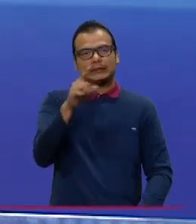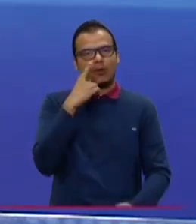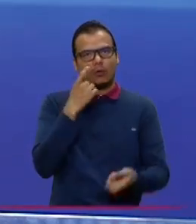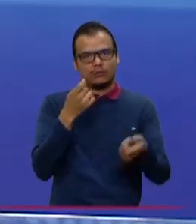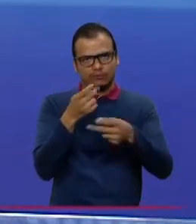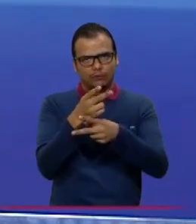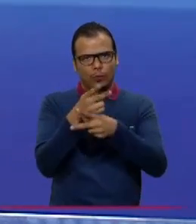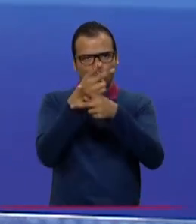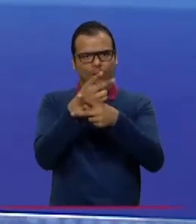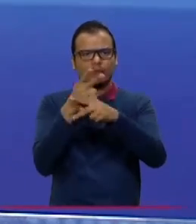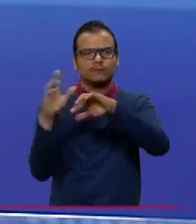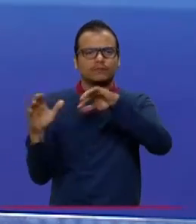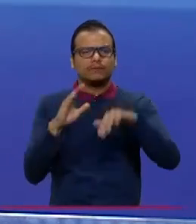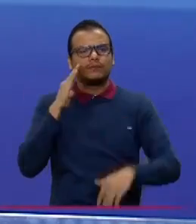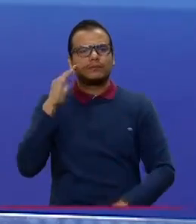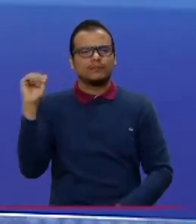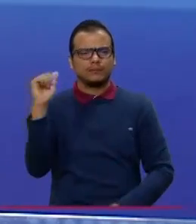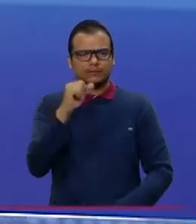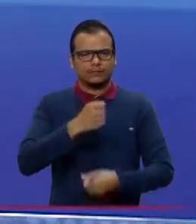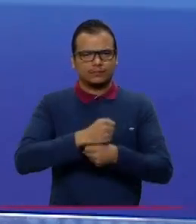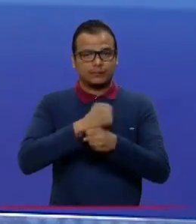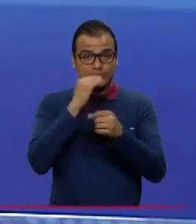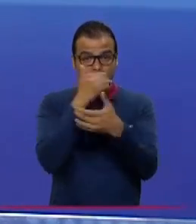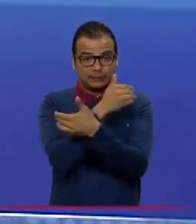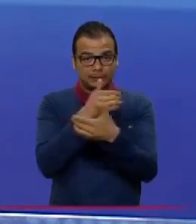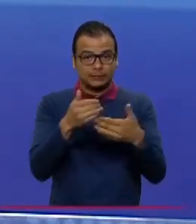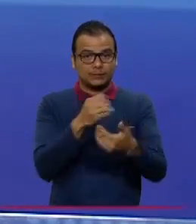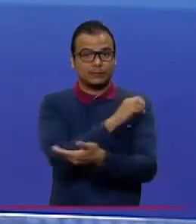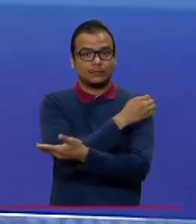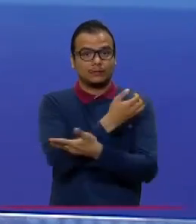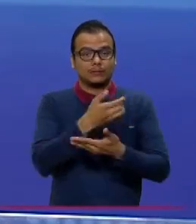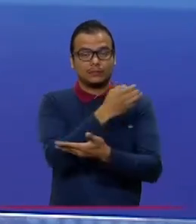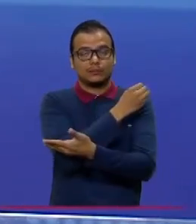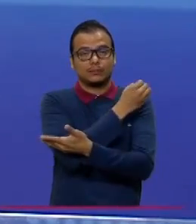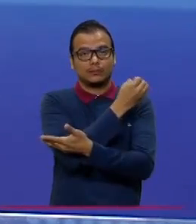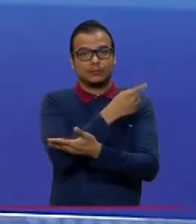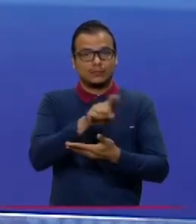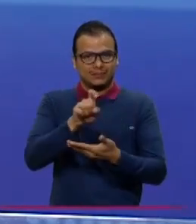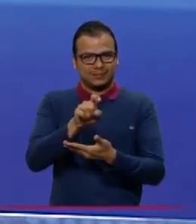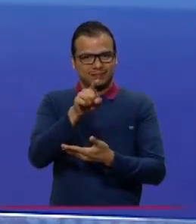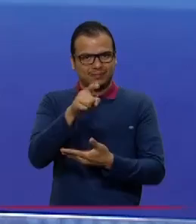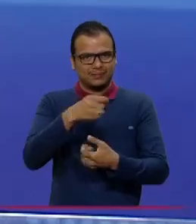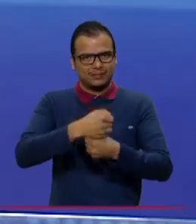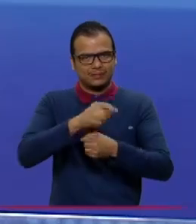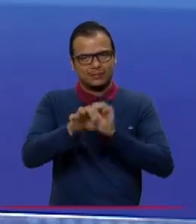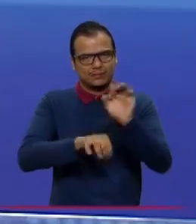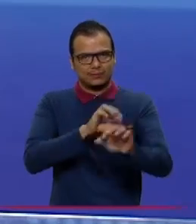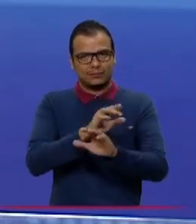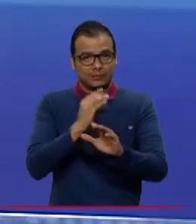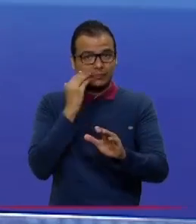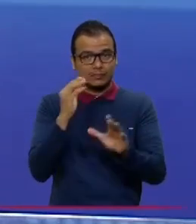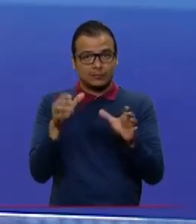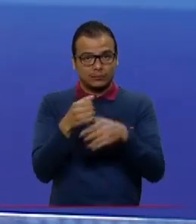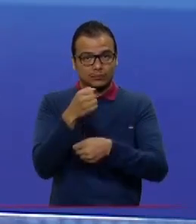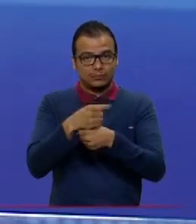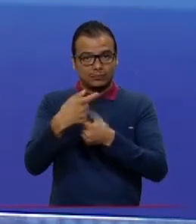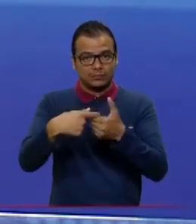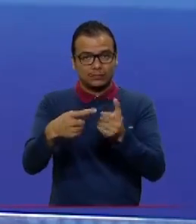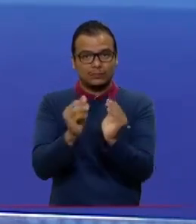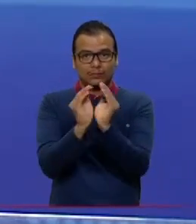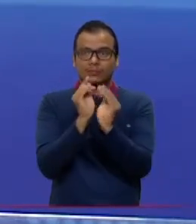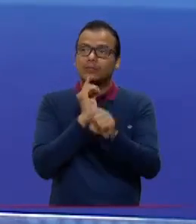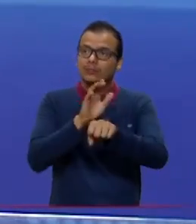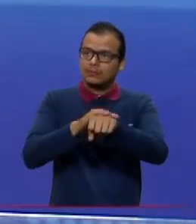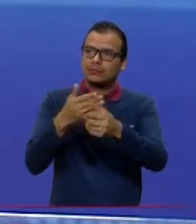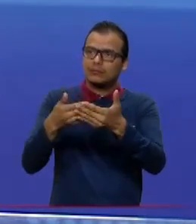Las madres comunitarias de Cali volvieron a protestar. Aseguran que hace 2 meses, cuando adelantaron un cese de actividades, el ICBF se